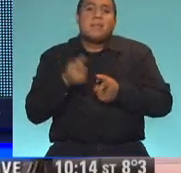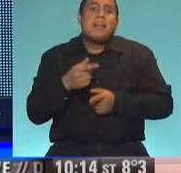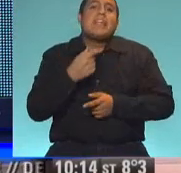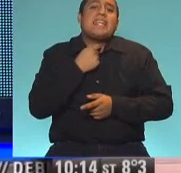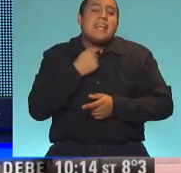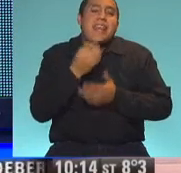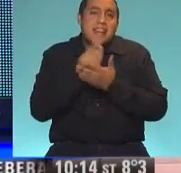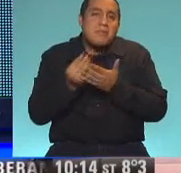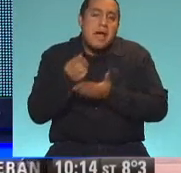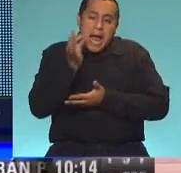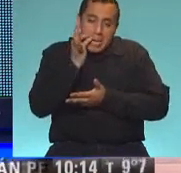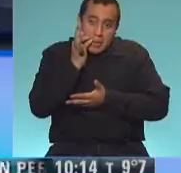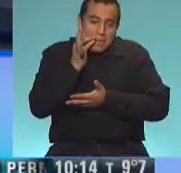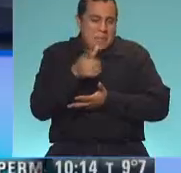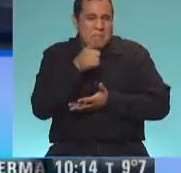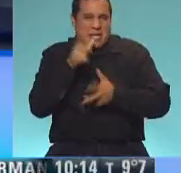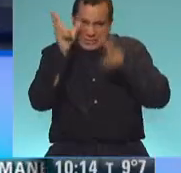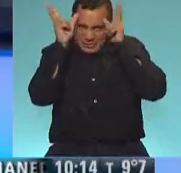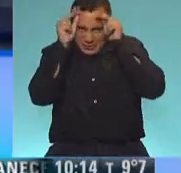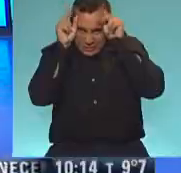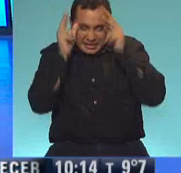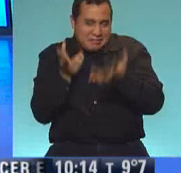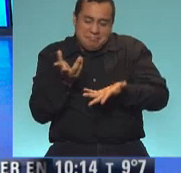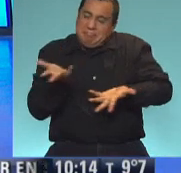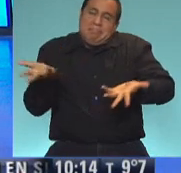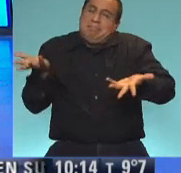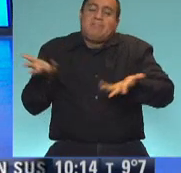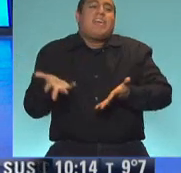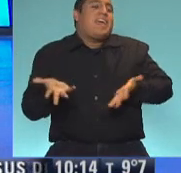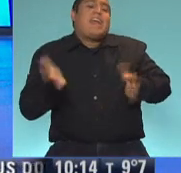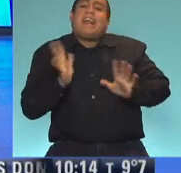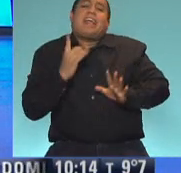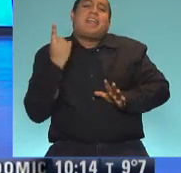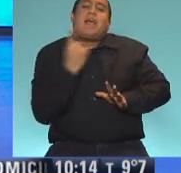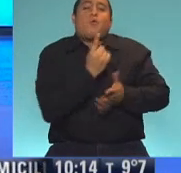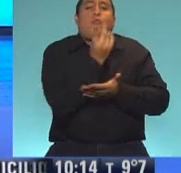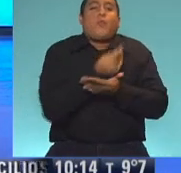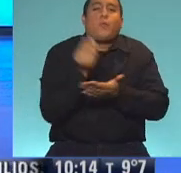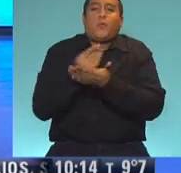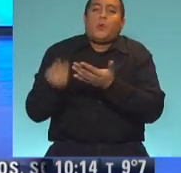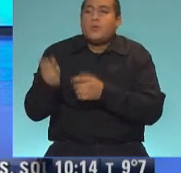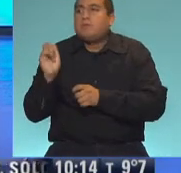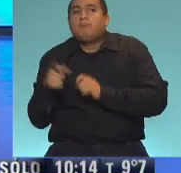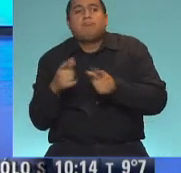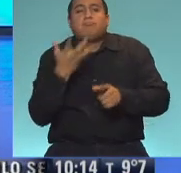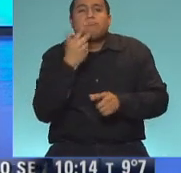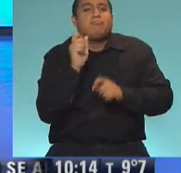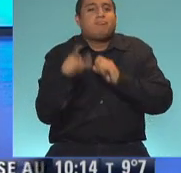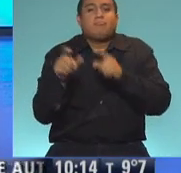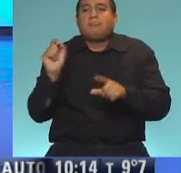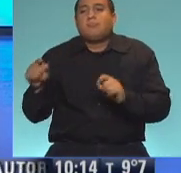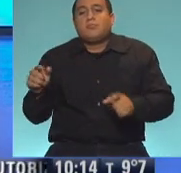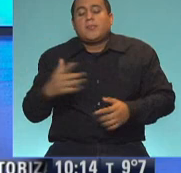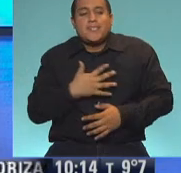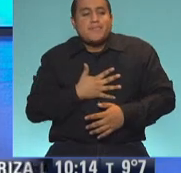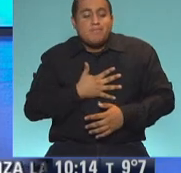Pérez. Bueno, yo quise dibujar un ratón, pero me salió un conejo. Bueno, está bien. Uno dibuja como le gusta, como lo